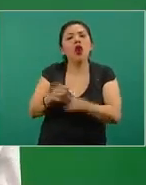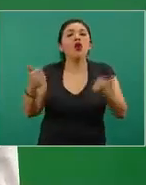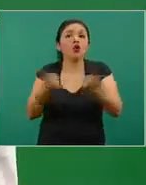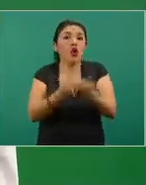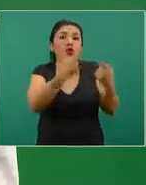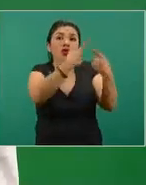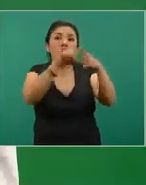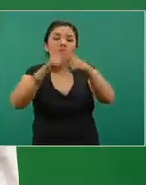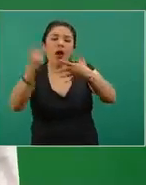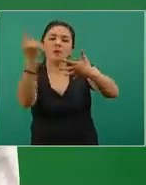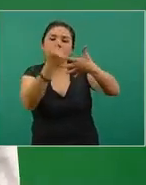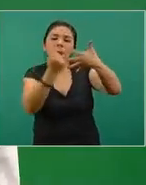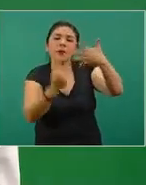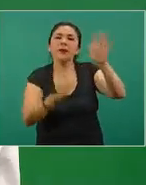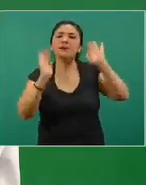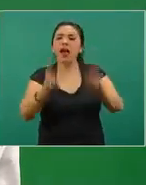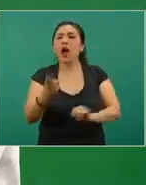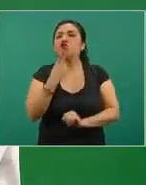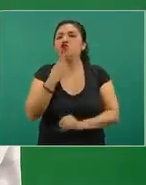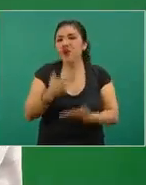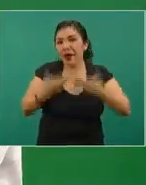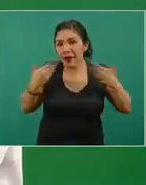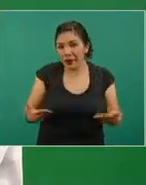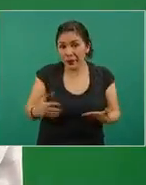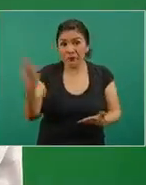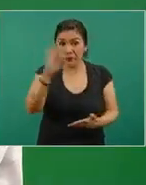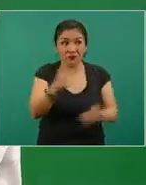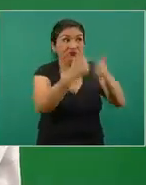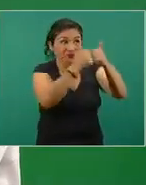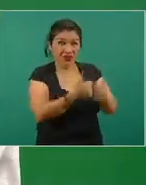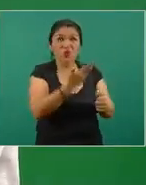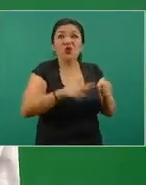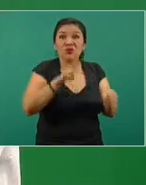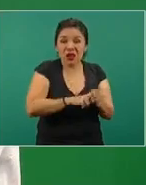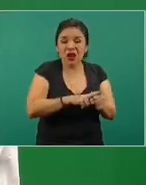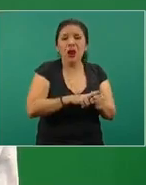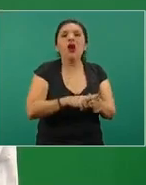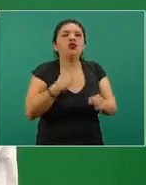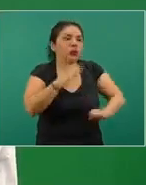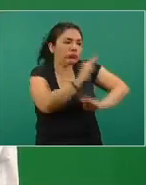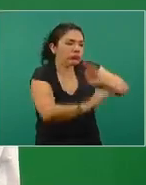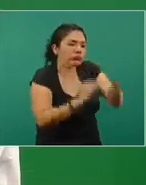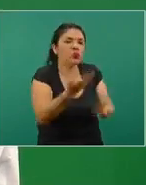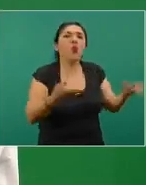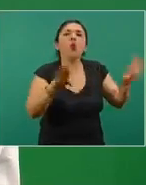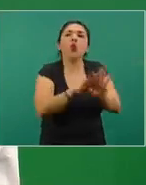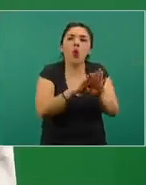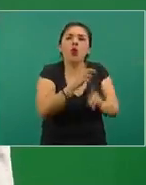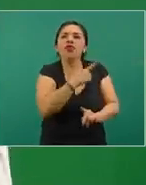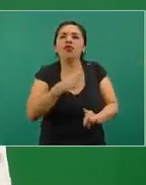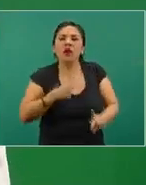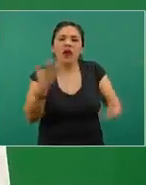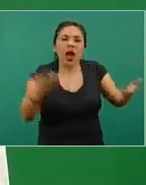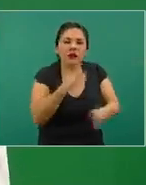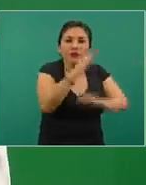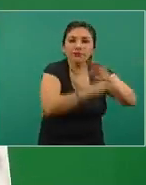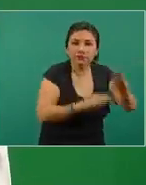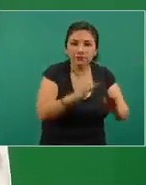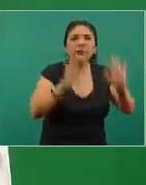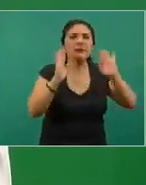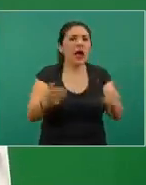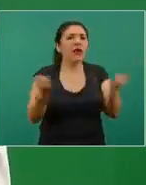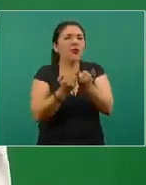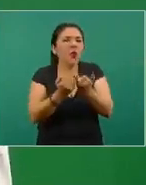distintos tratamientos que hoy se utilizan? Si se queda hospitalizado, ¿qué se puede hacer? ¿Qué se debe hacer? Y se ha refinado